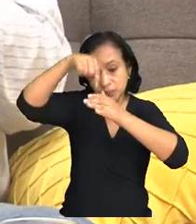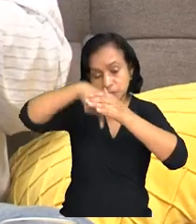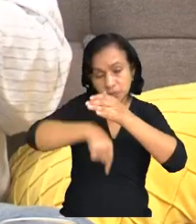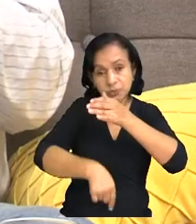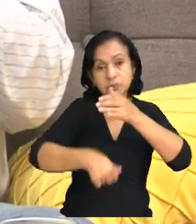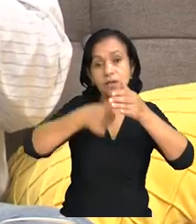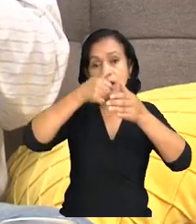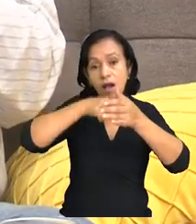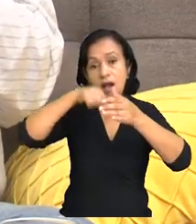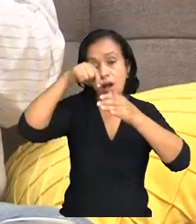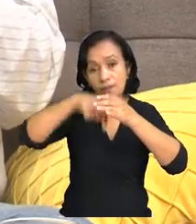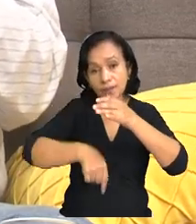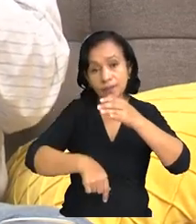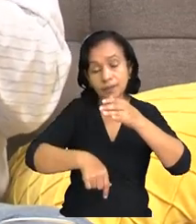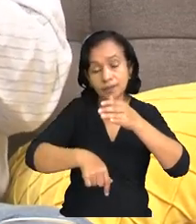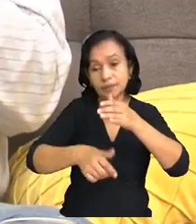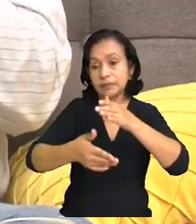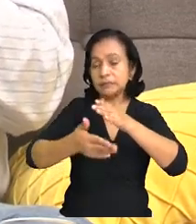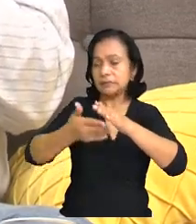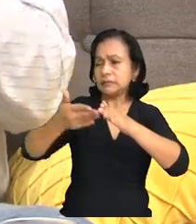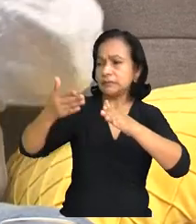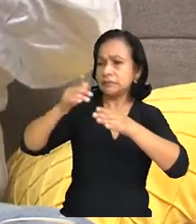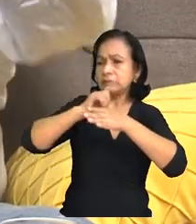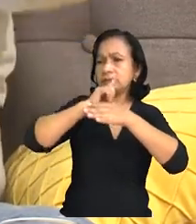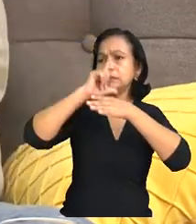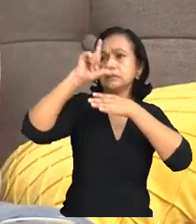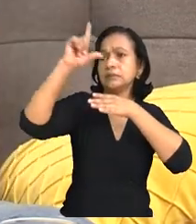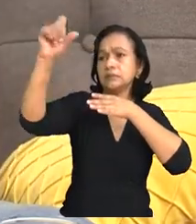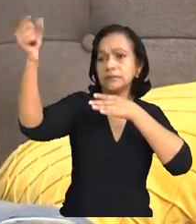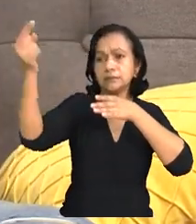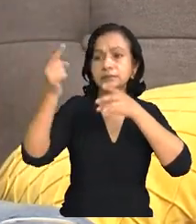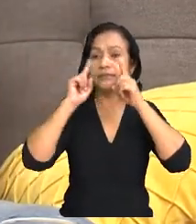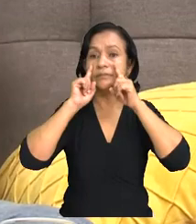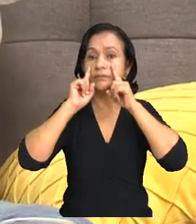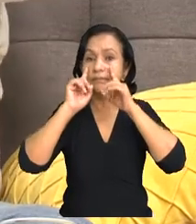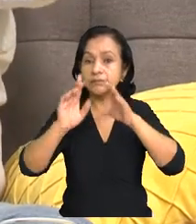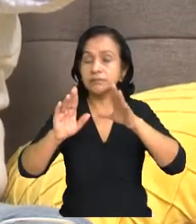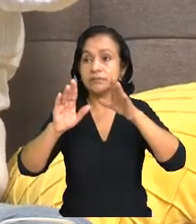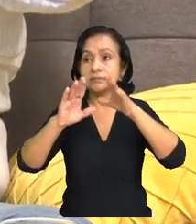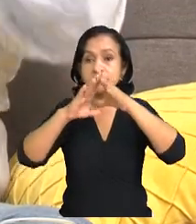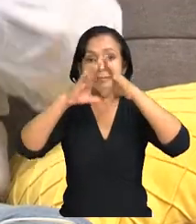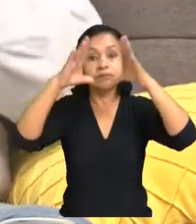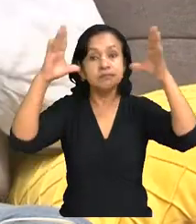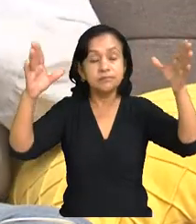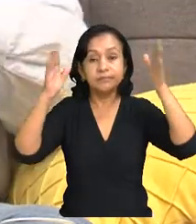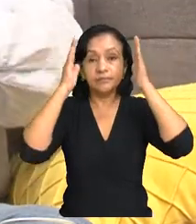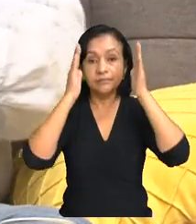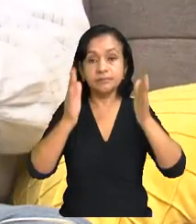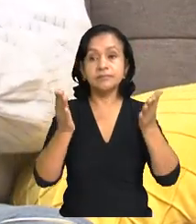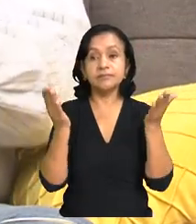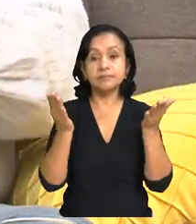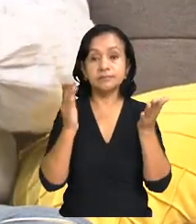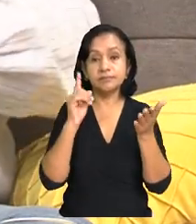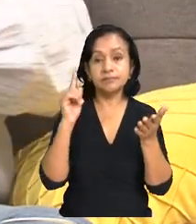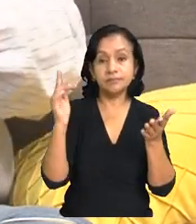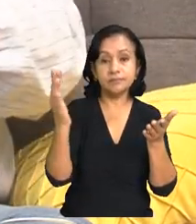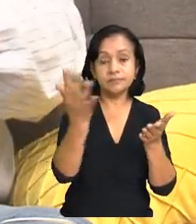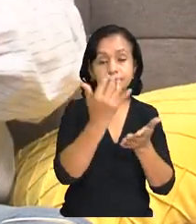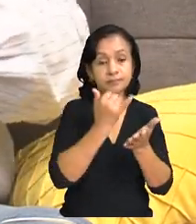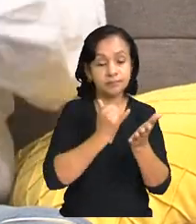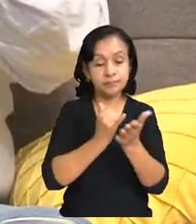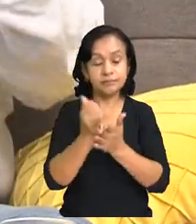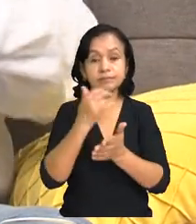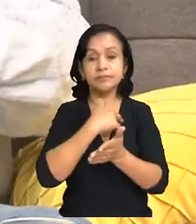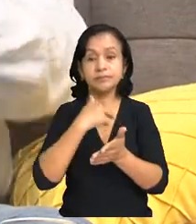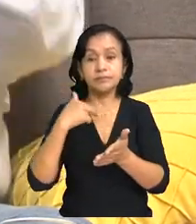sale la fuente viene de más allá. Entonces vos tenés que tener un esquema, pues de ahí todas estas investigaciones que estamos